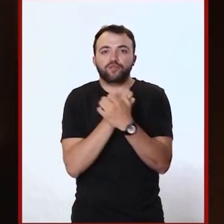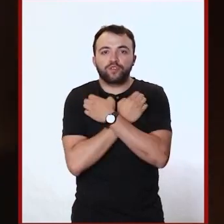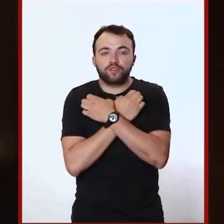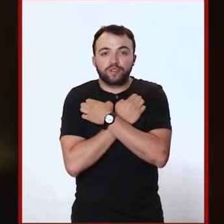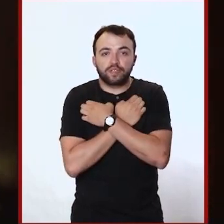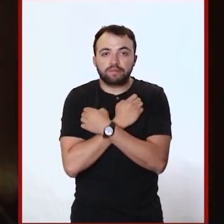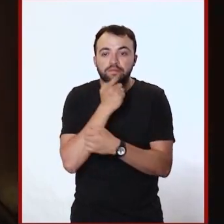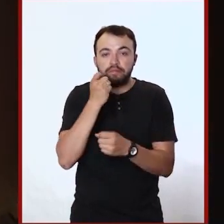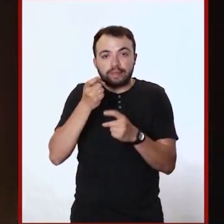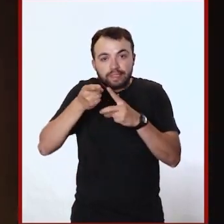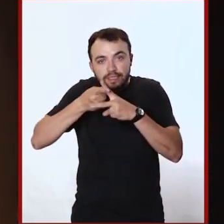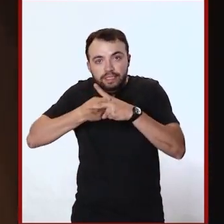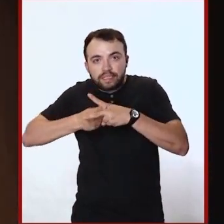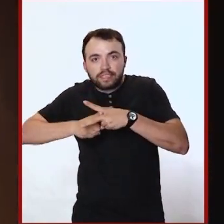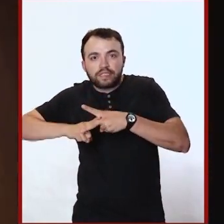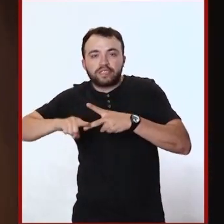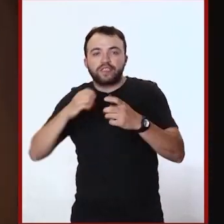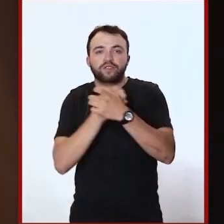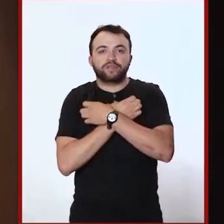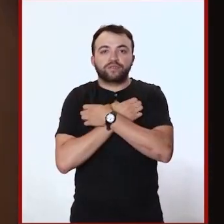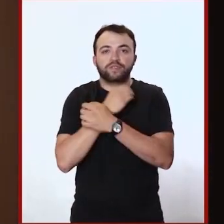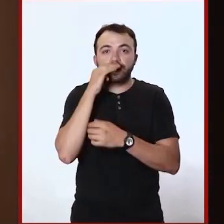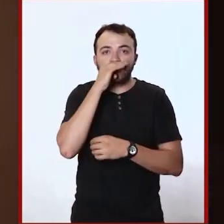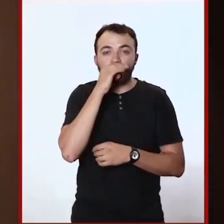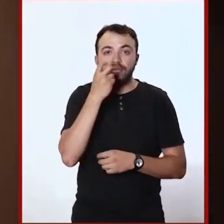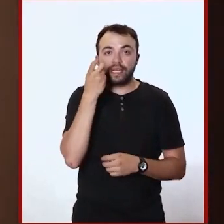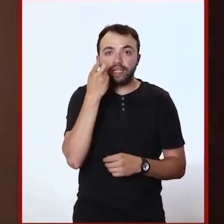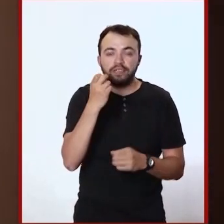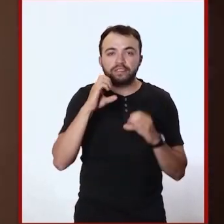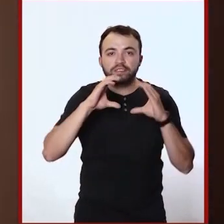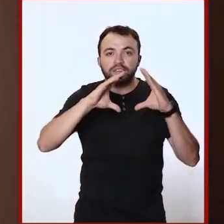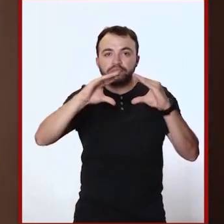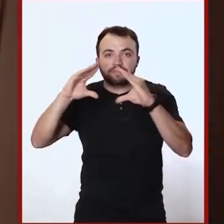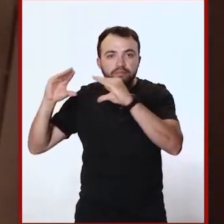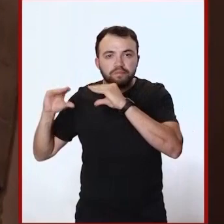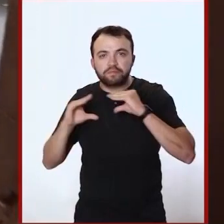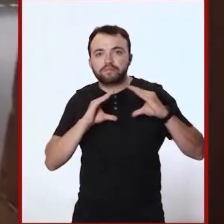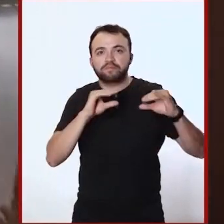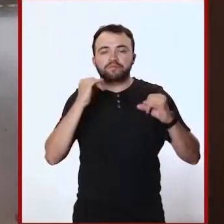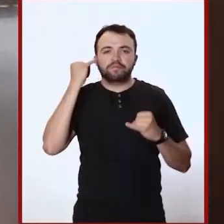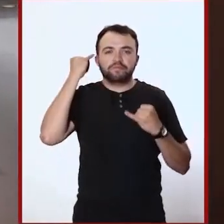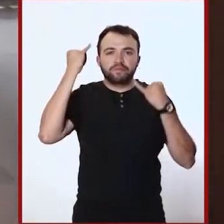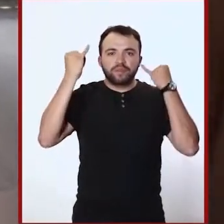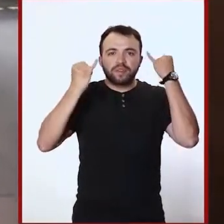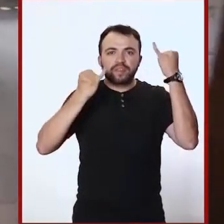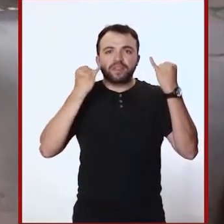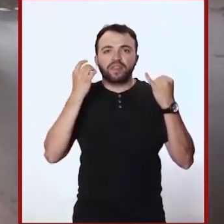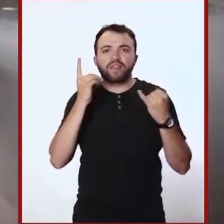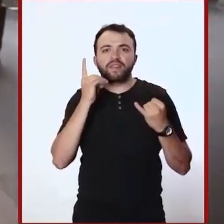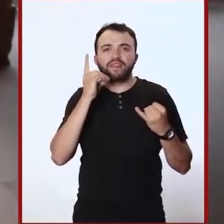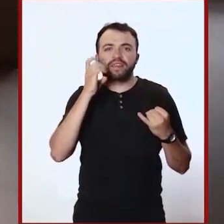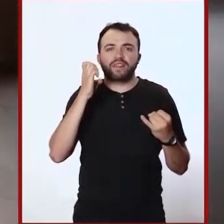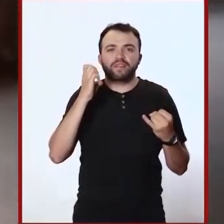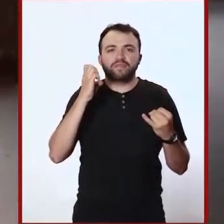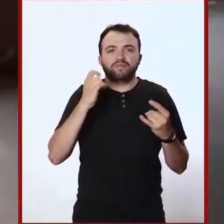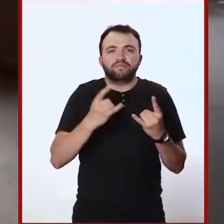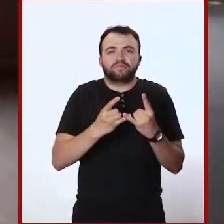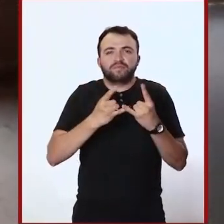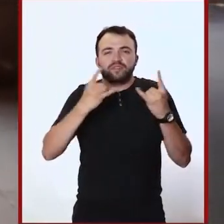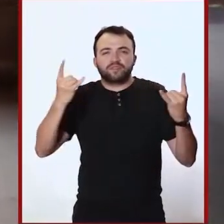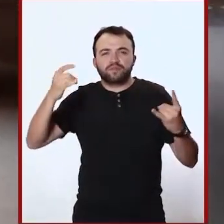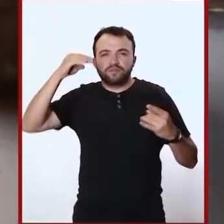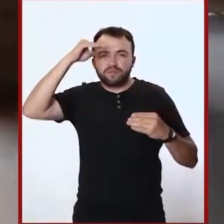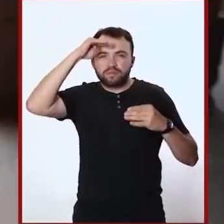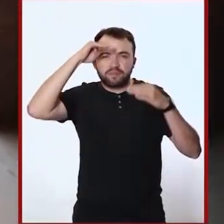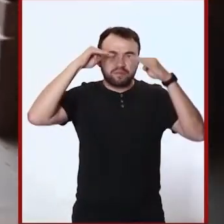liberalismo. Aquí se instituye la educación laica, aquí se enseña bajo las ideas de la ilustración,